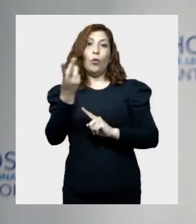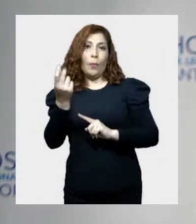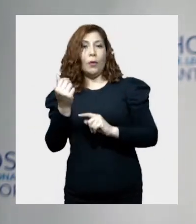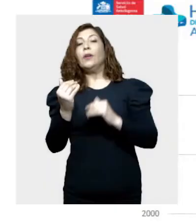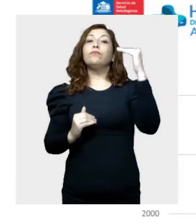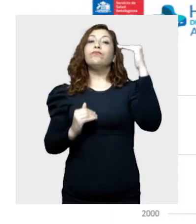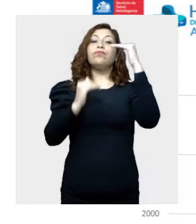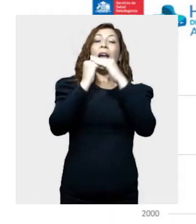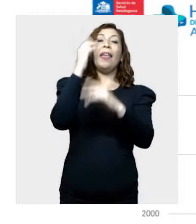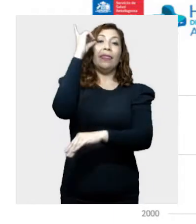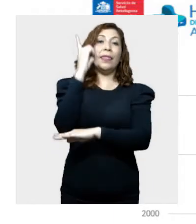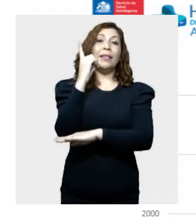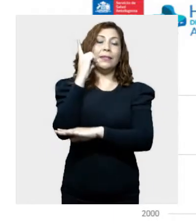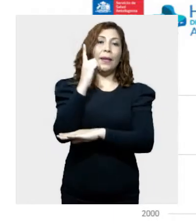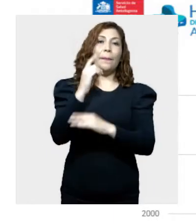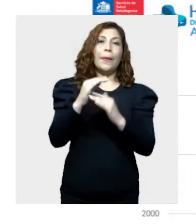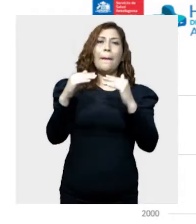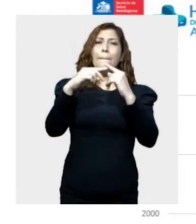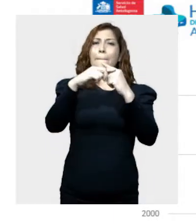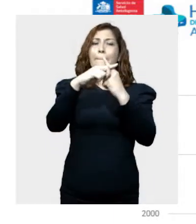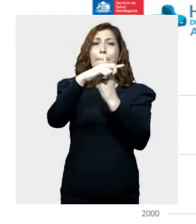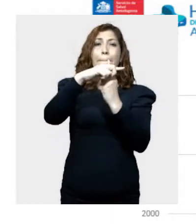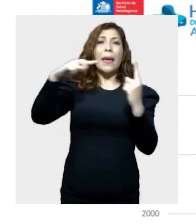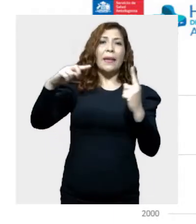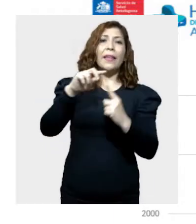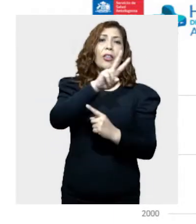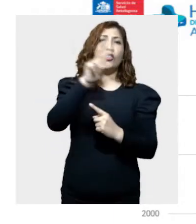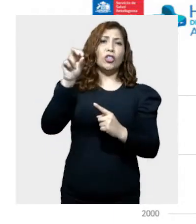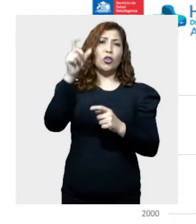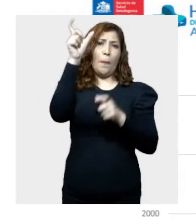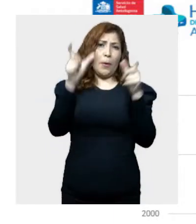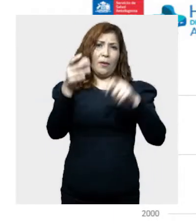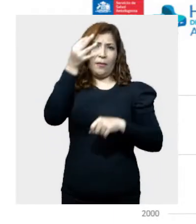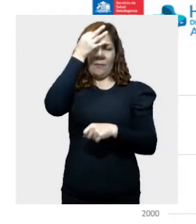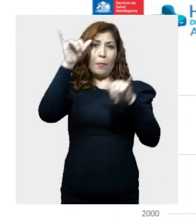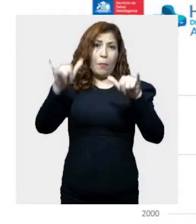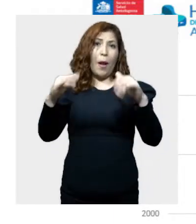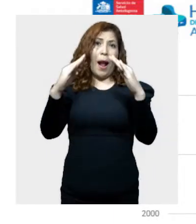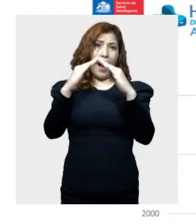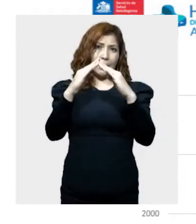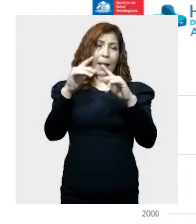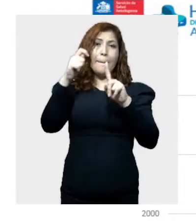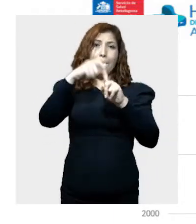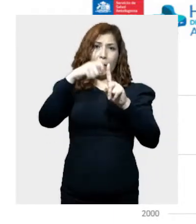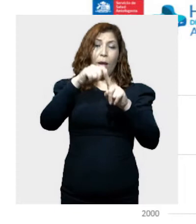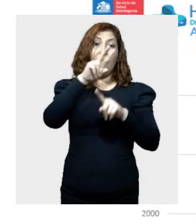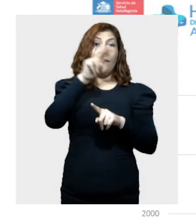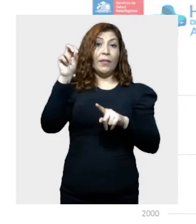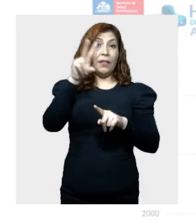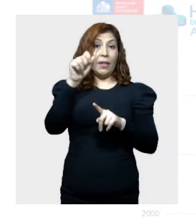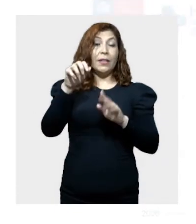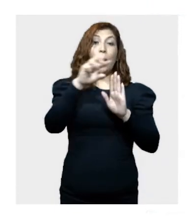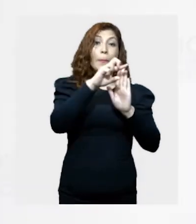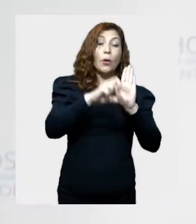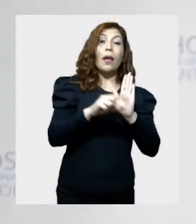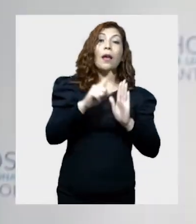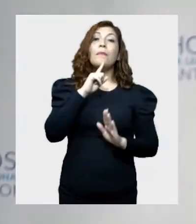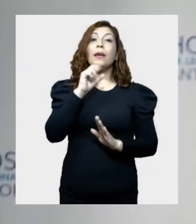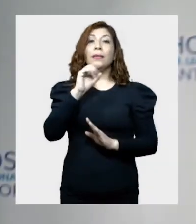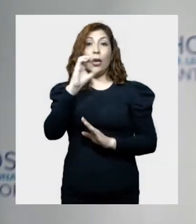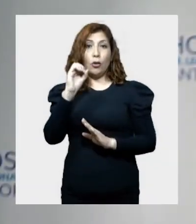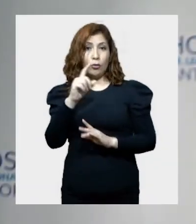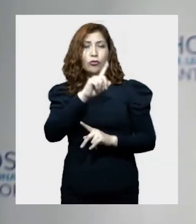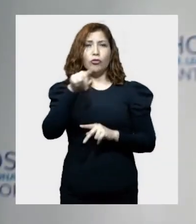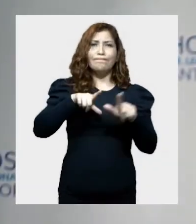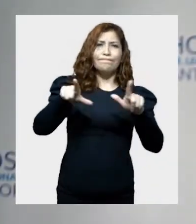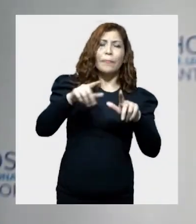llegamos a diciembre con una media de 200 pacientes mensuales. En el 2020 acogimos el programa TACO, con el que